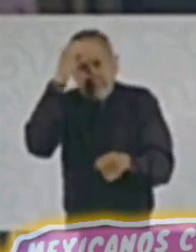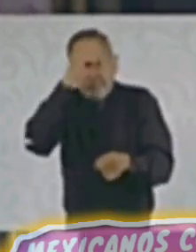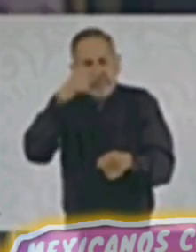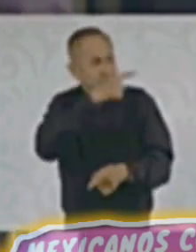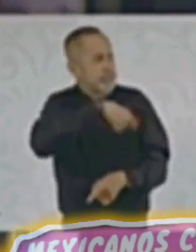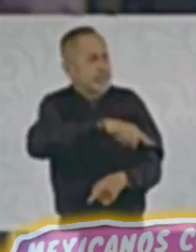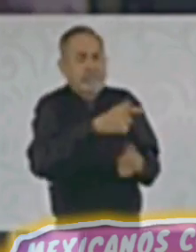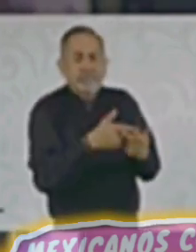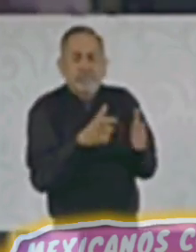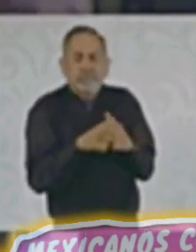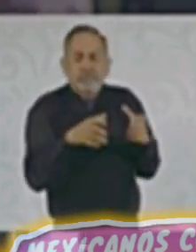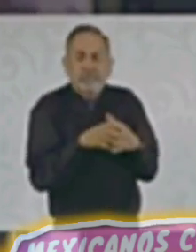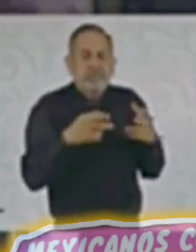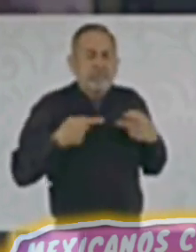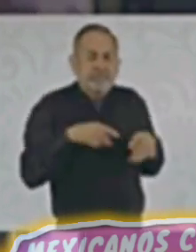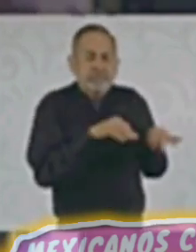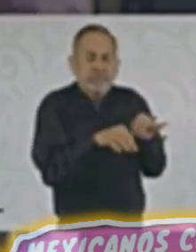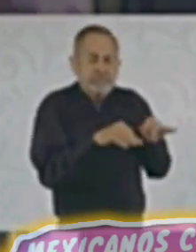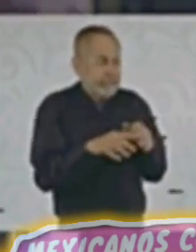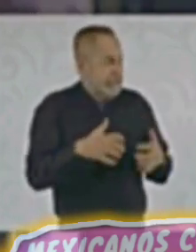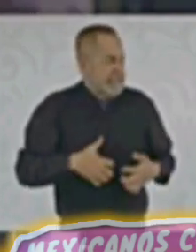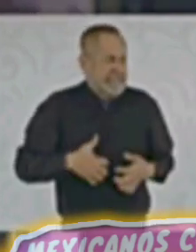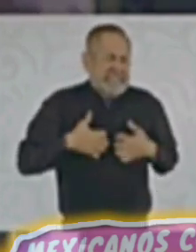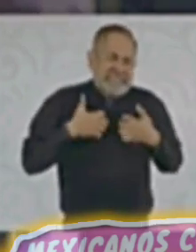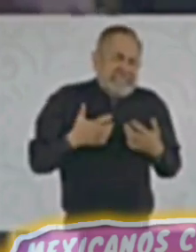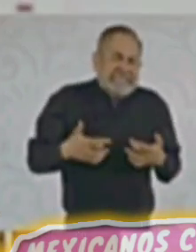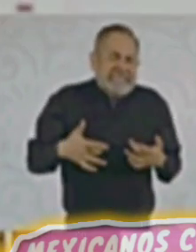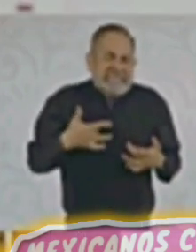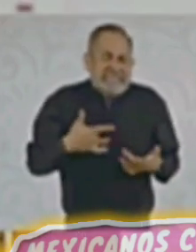grupo de trabajadores que se percibe este ánimo?